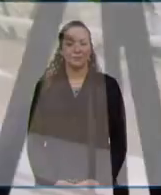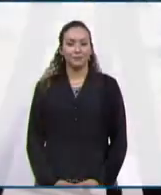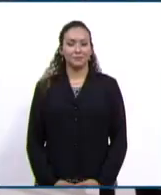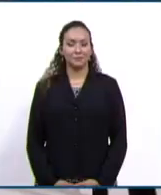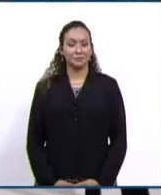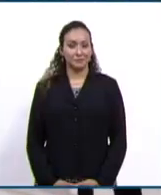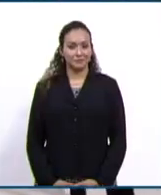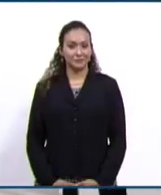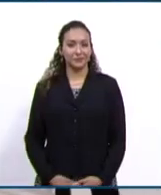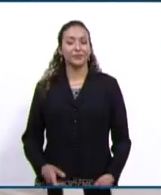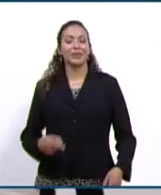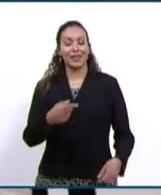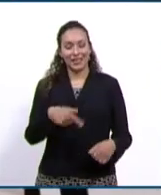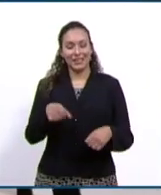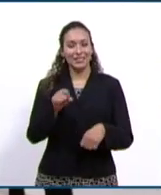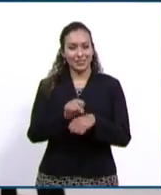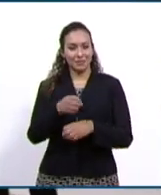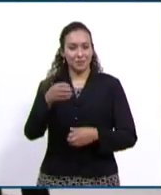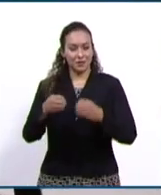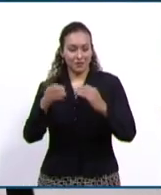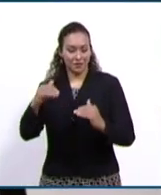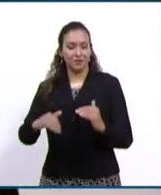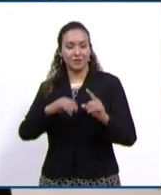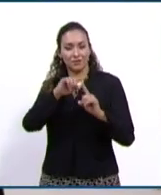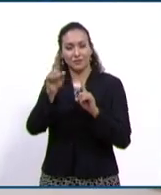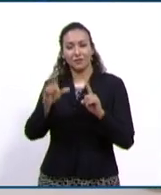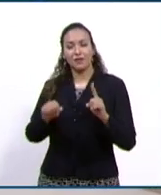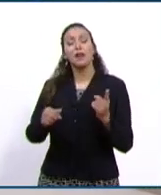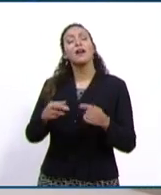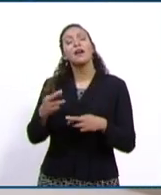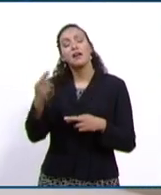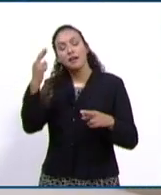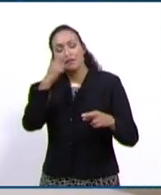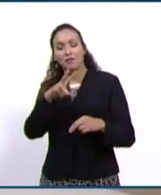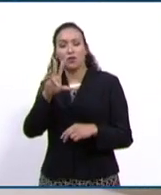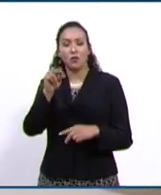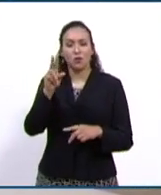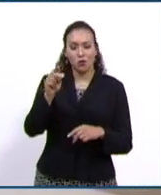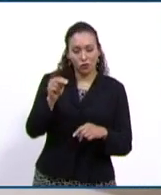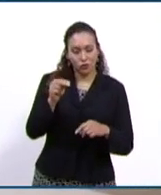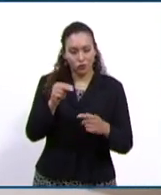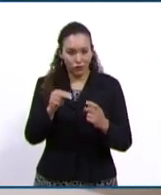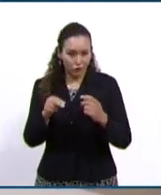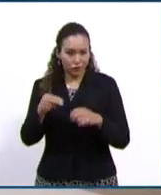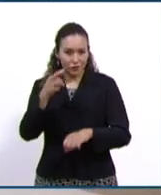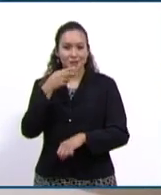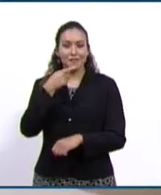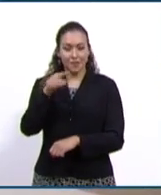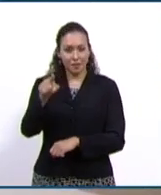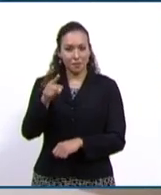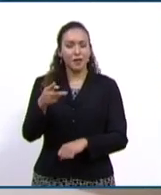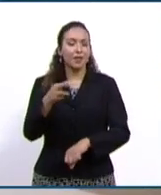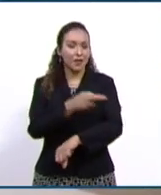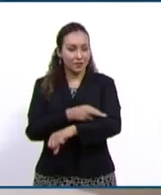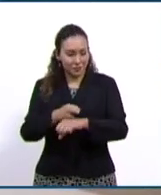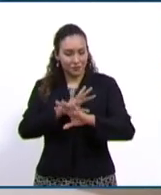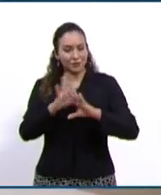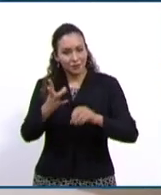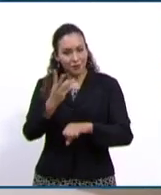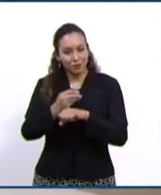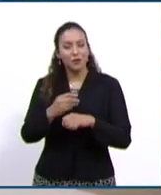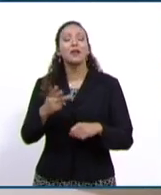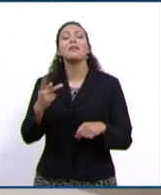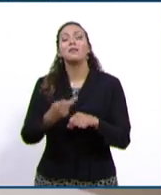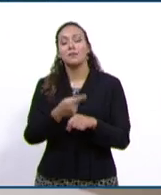En su sesión de esta semana, la Sala Superior resolvió más de 80 medios de impugnación, varios de ellos relacionados con los comicios que ya están en